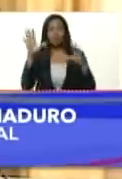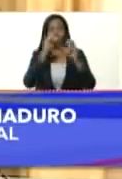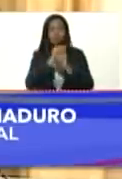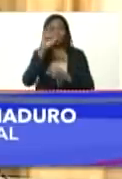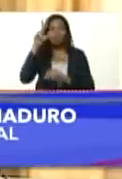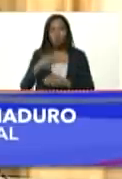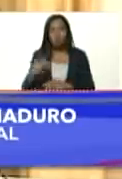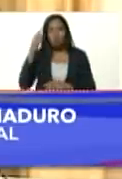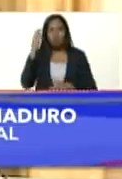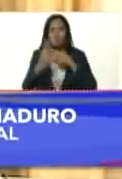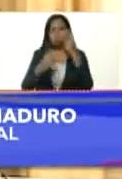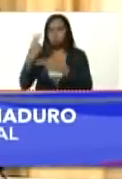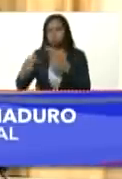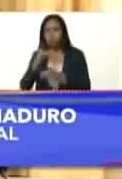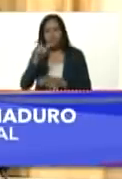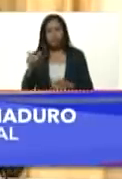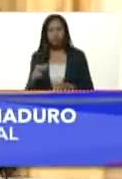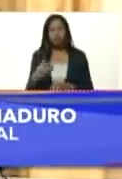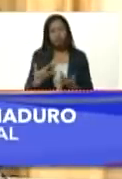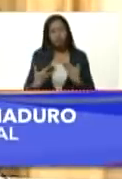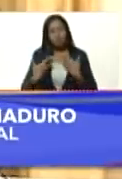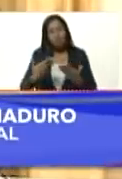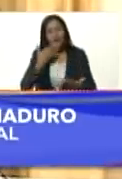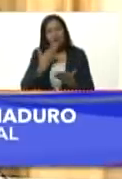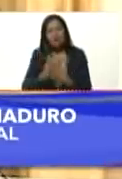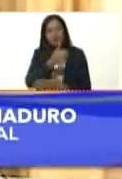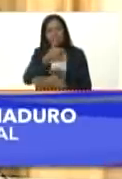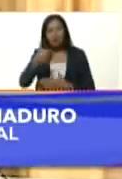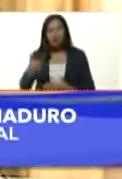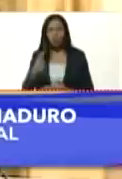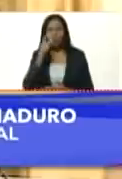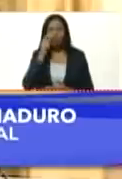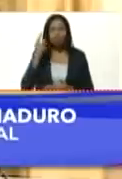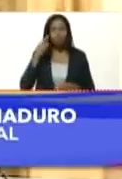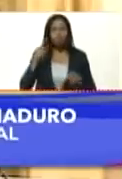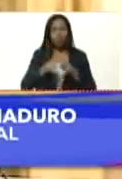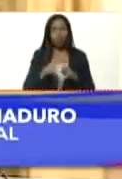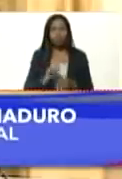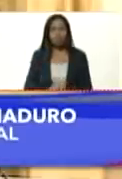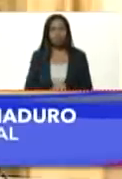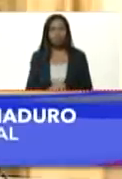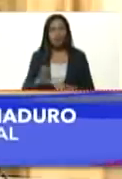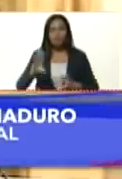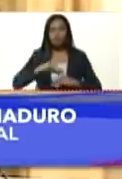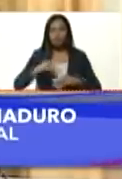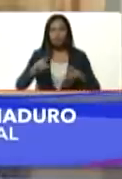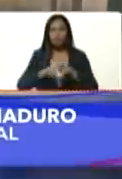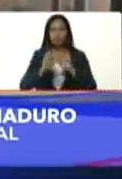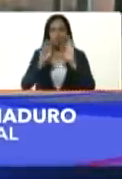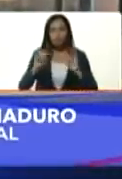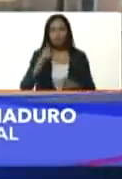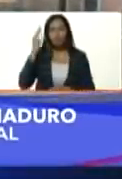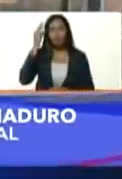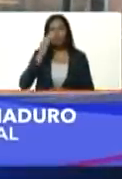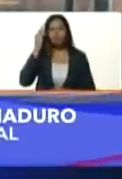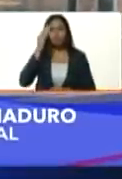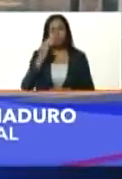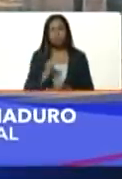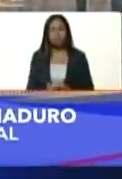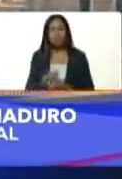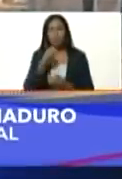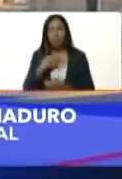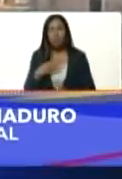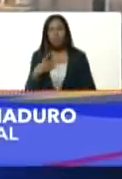días. Así que quiero darle las gracias a todos y a todas por haber asumido con conciencia, con